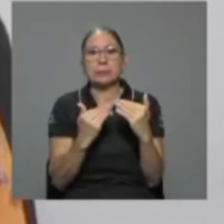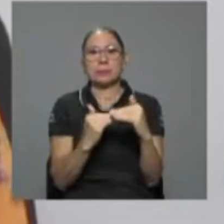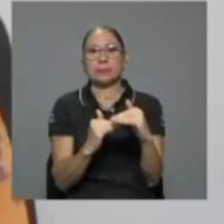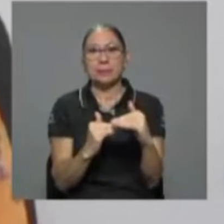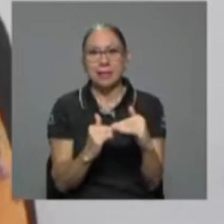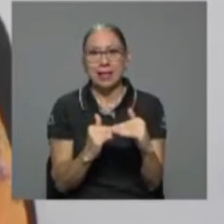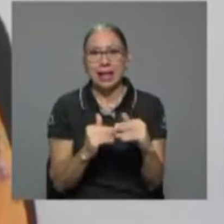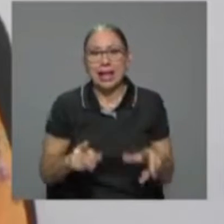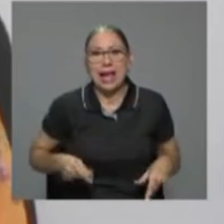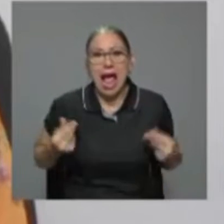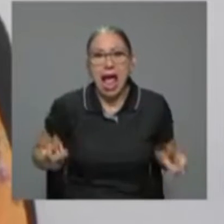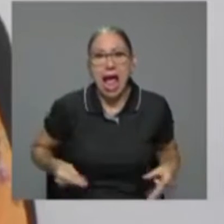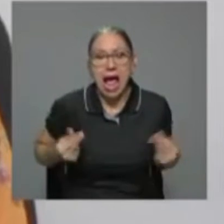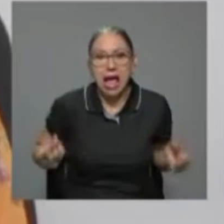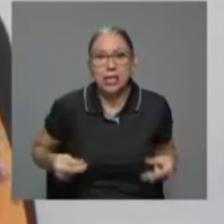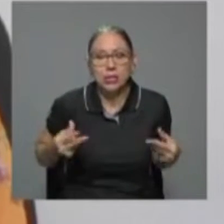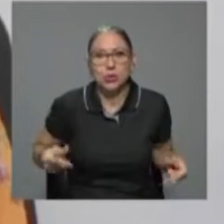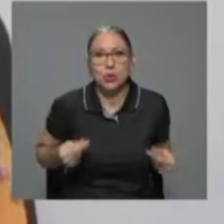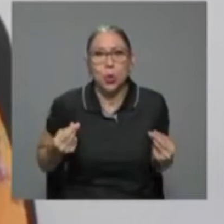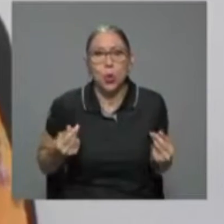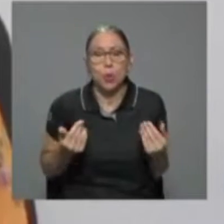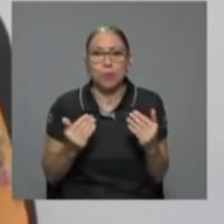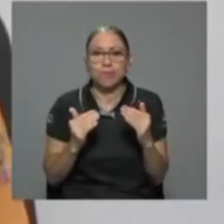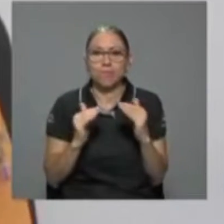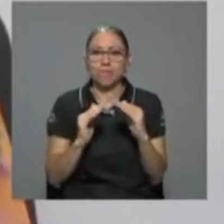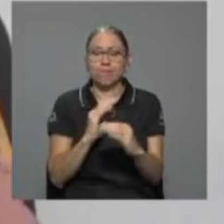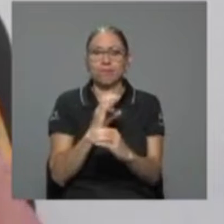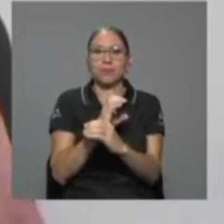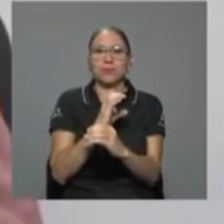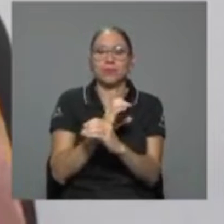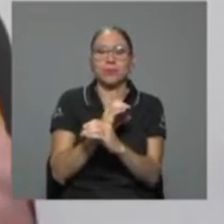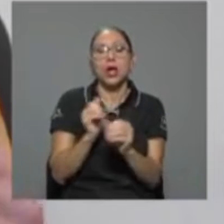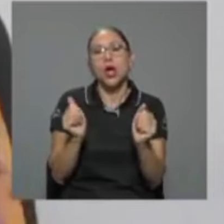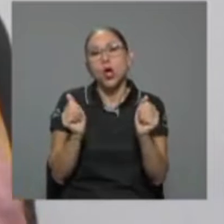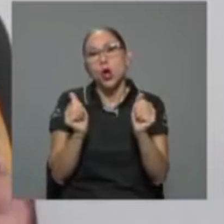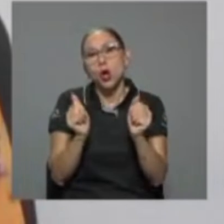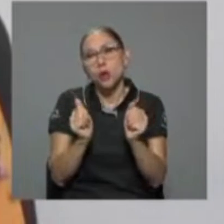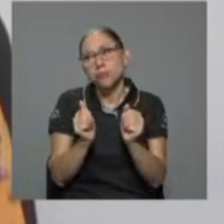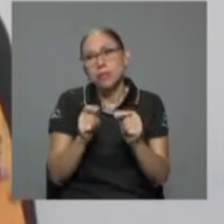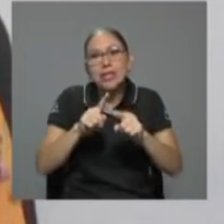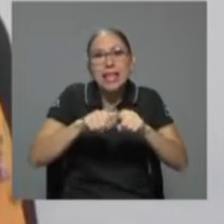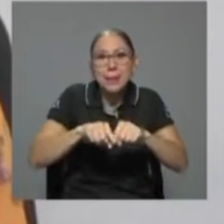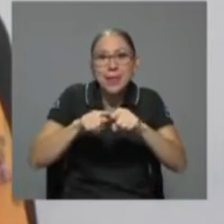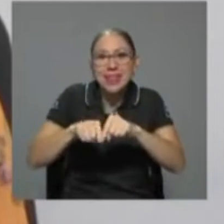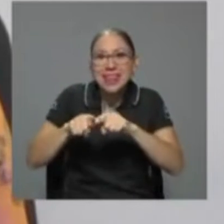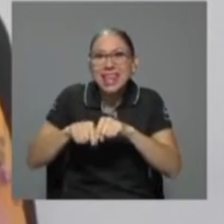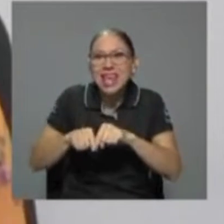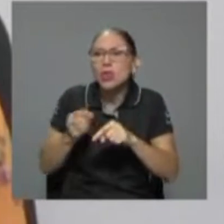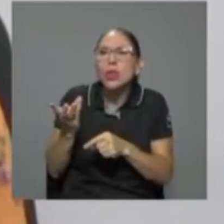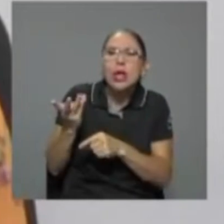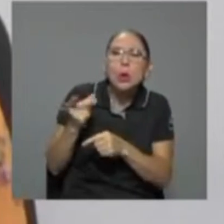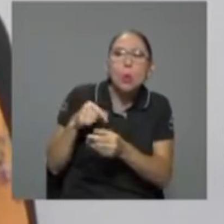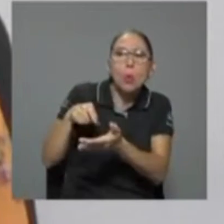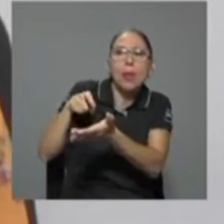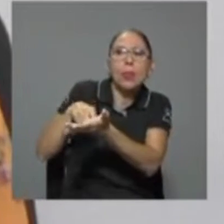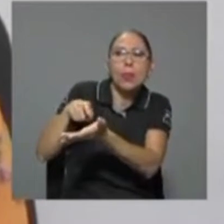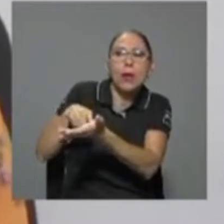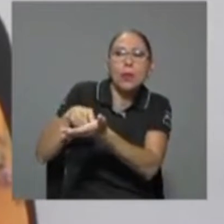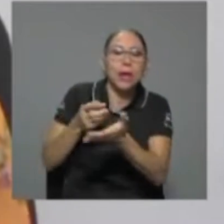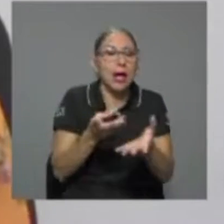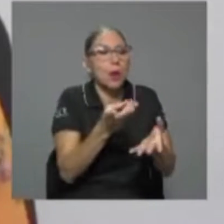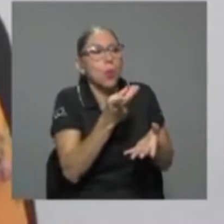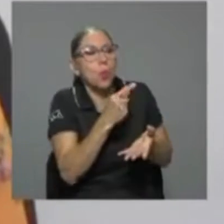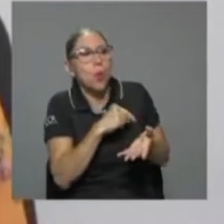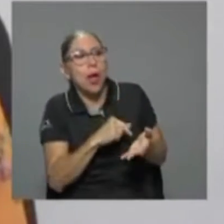corriente a partir de digamos, dependiendo de los niveles de deuda y los niveles de crecimiento